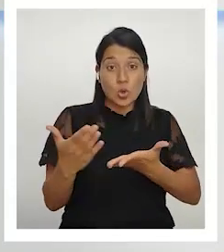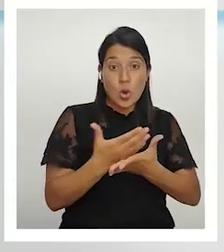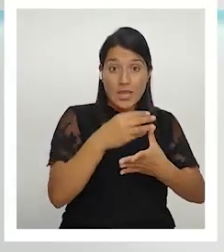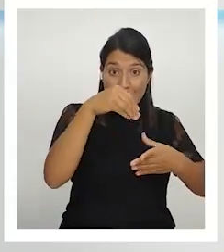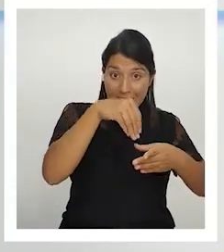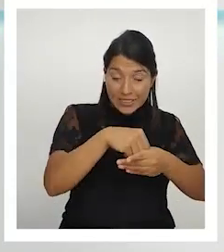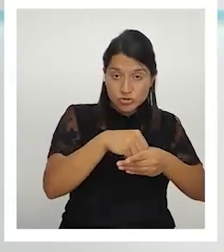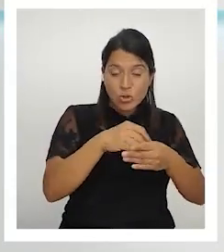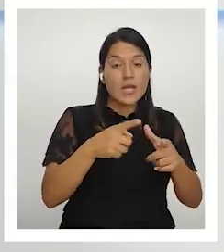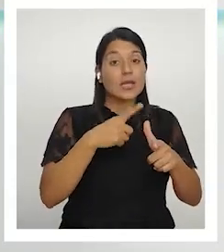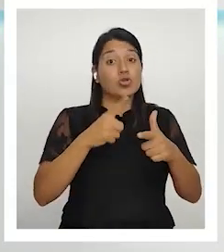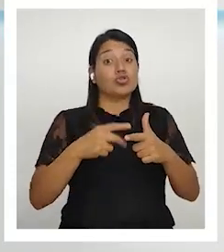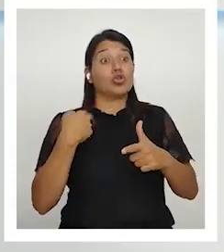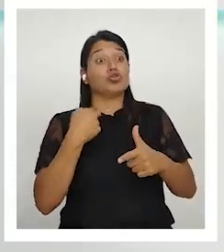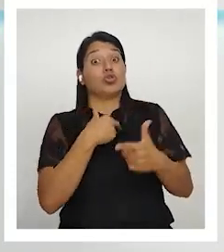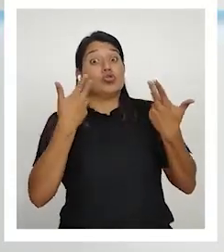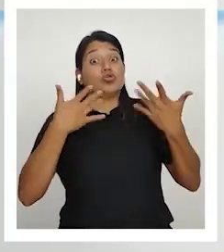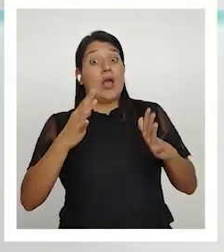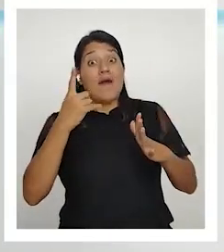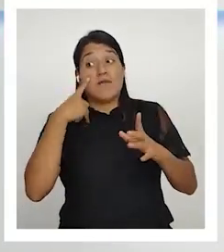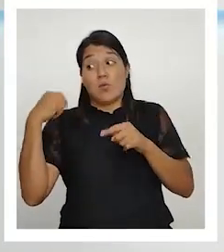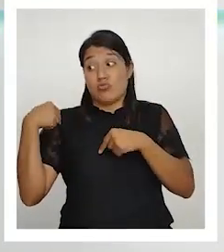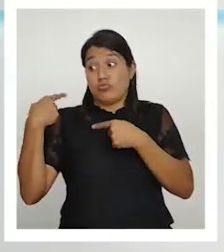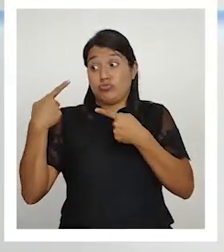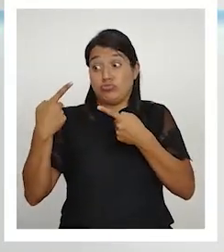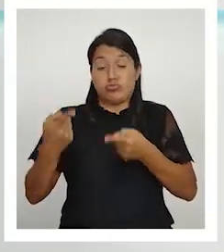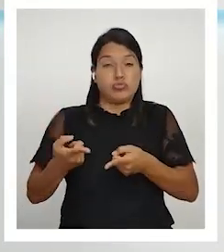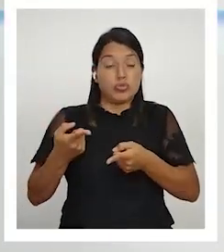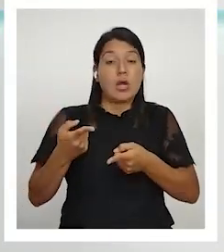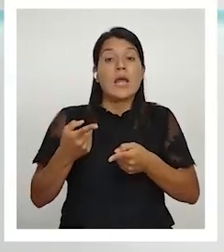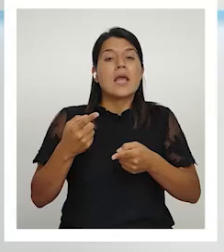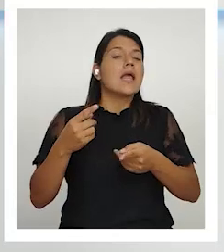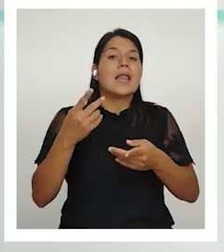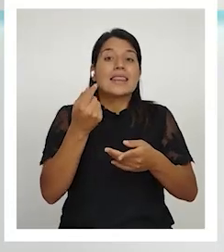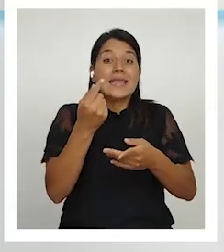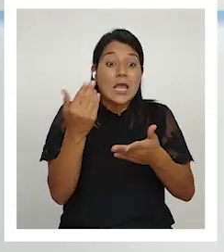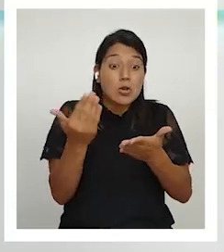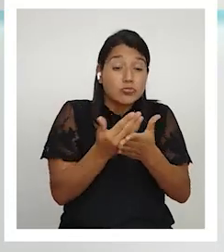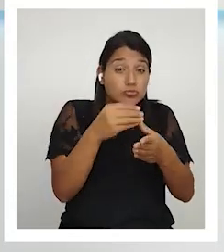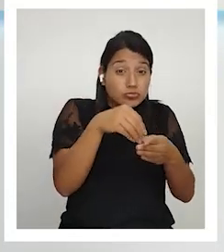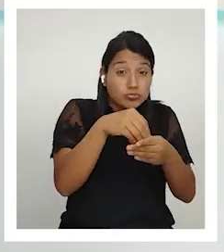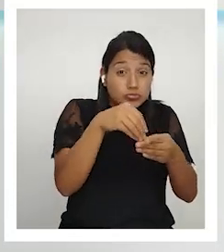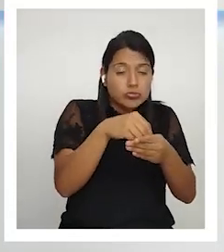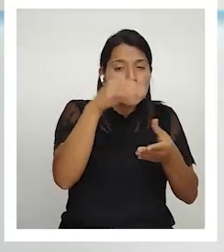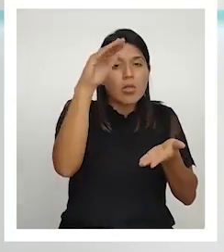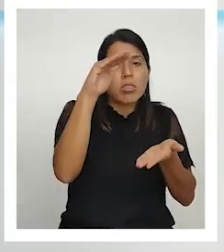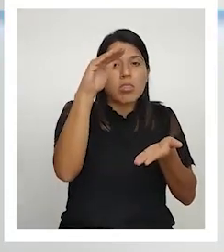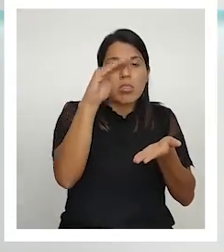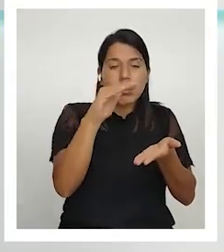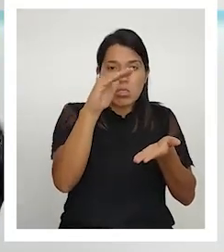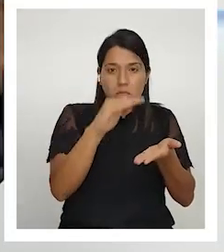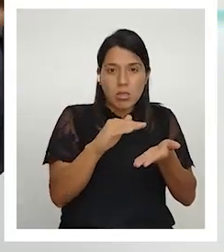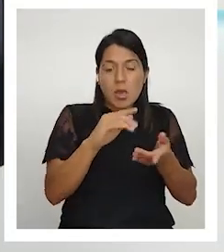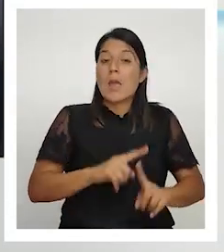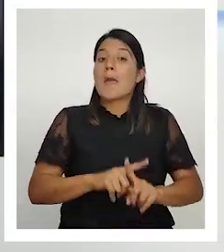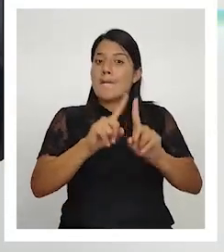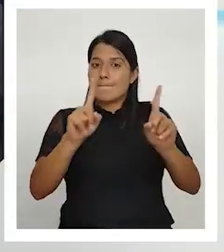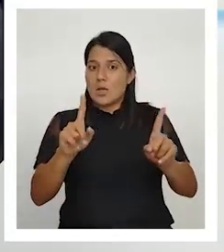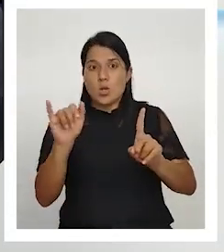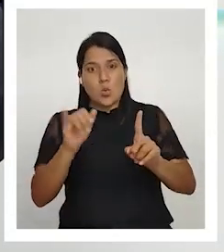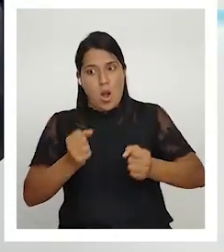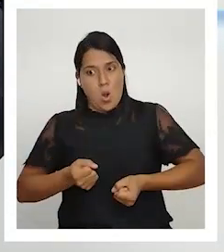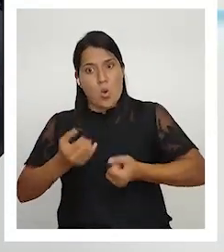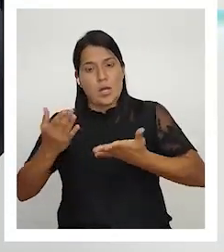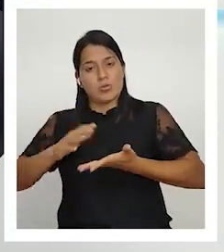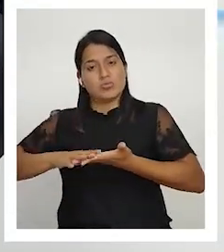hemos visto que en estos 2 últimos años los ingresos de la Junta se han visto disminuidos. Y sin embargo, los gastos se ven